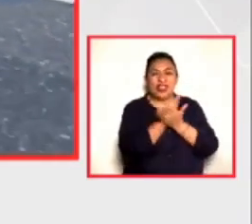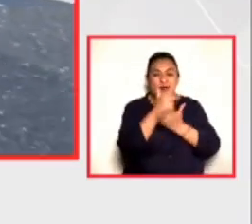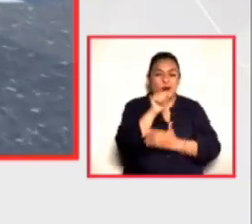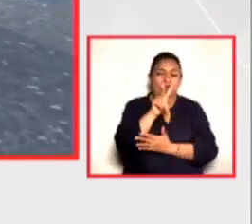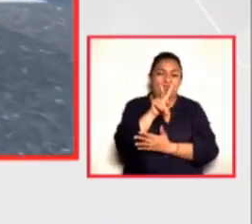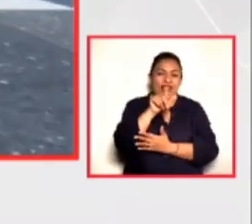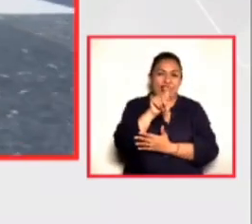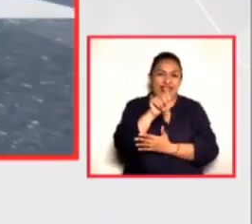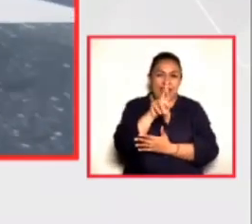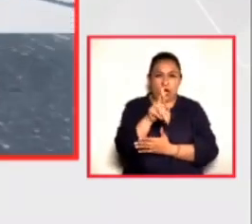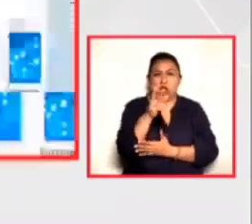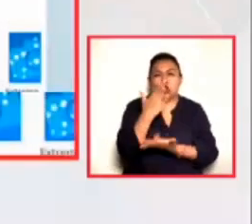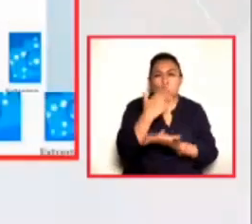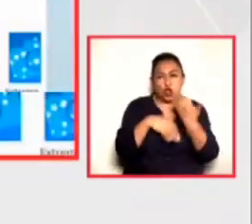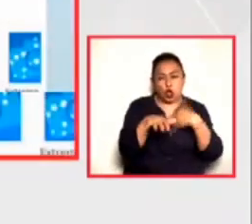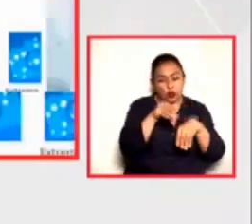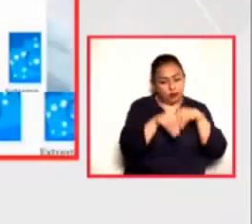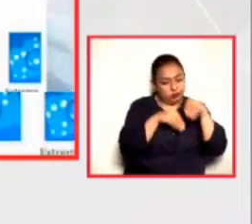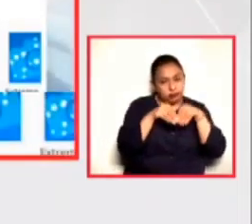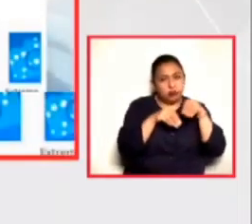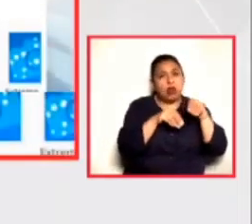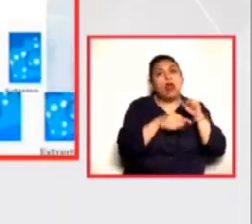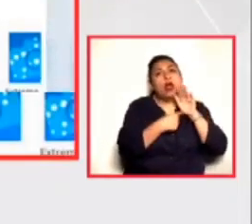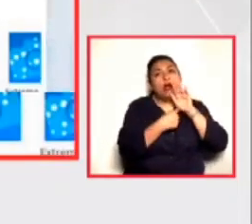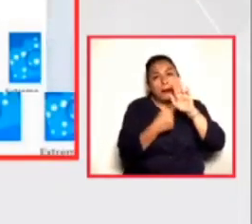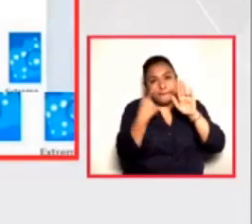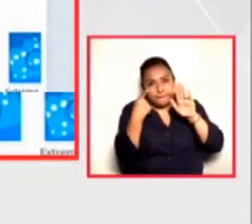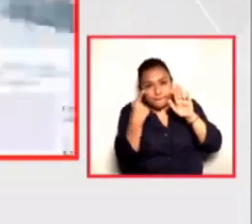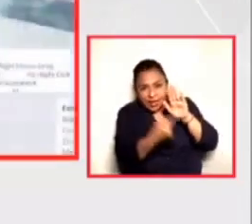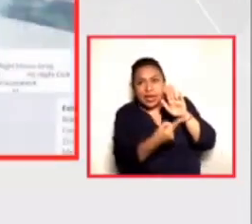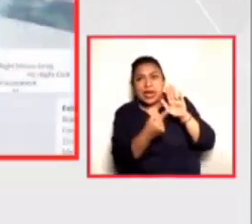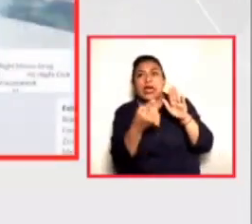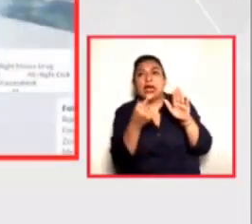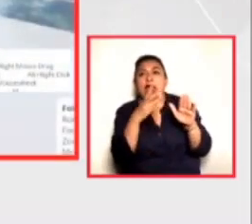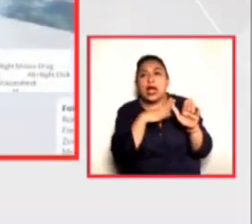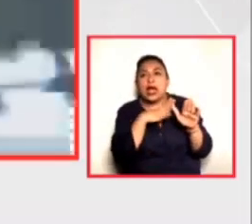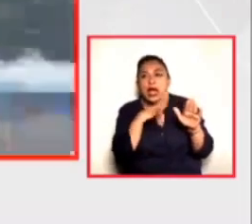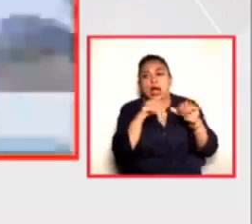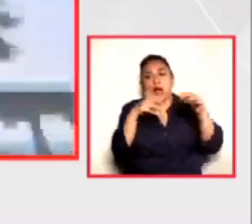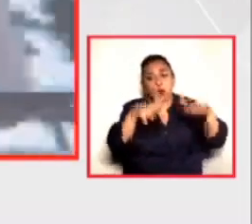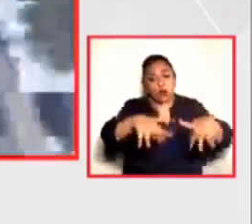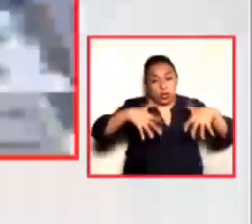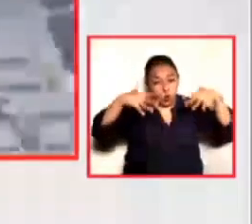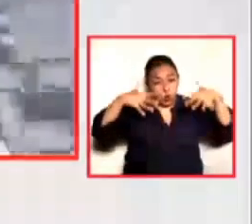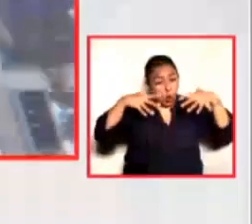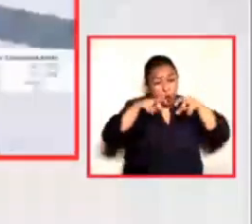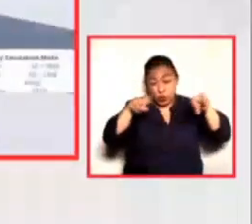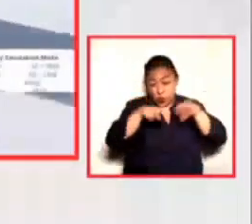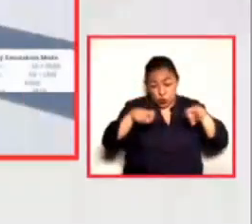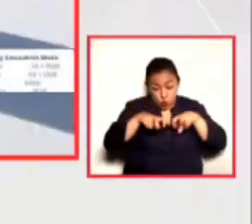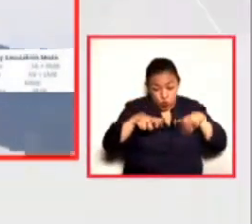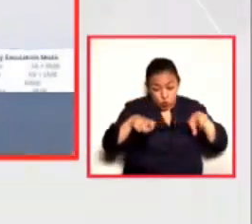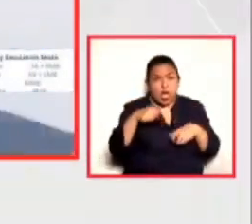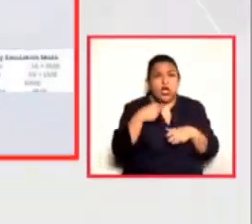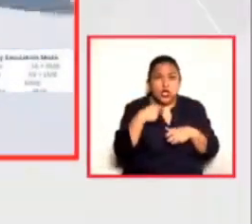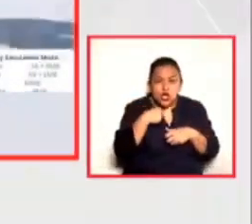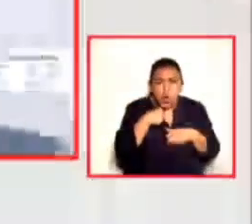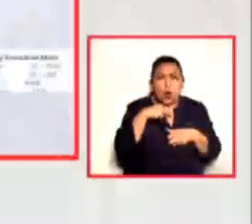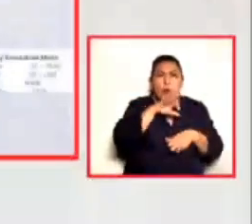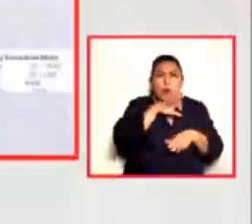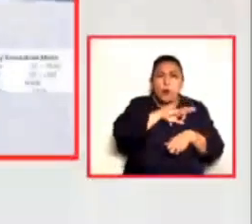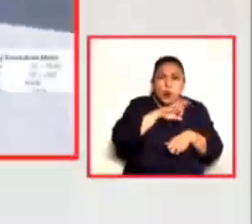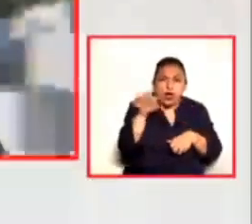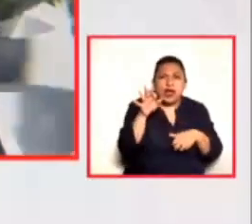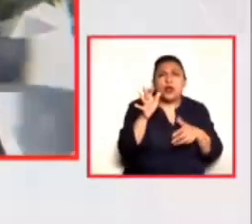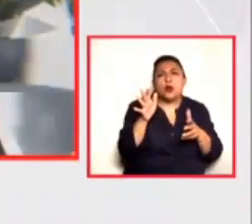hemos mandado a este espacio donde podemos tener un auditorio lleno, donde podemos hacer pitchings de los proyectos de